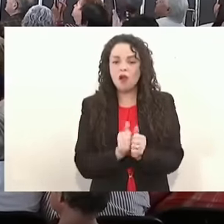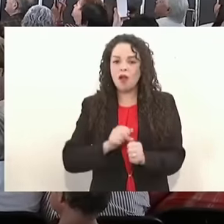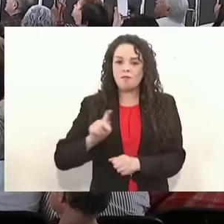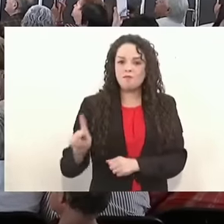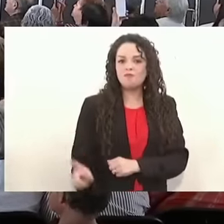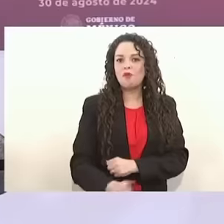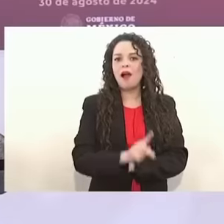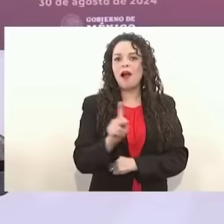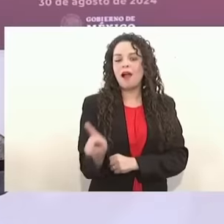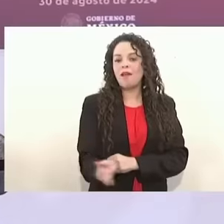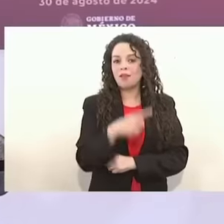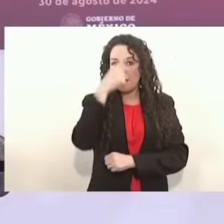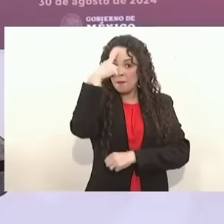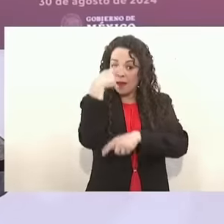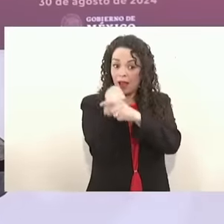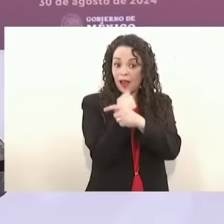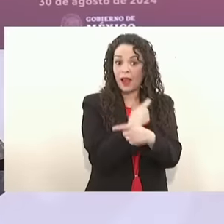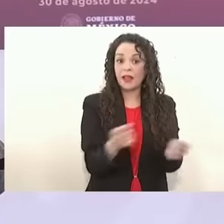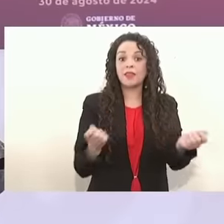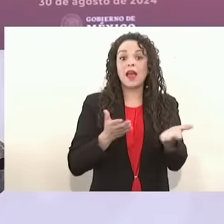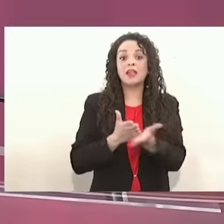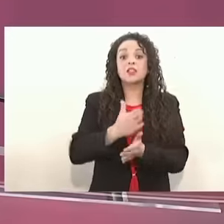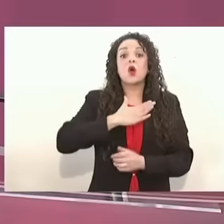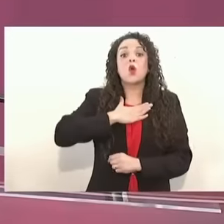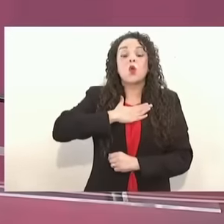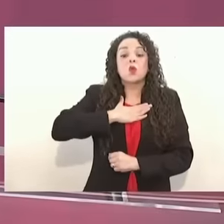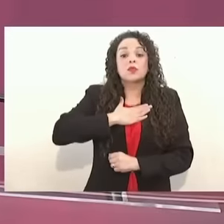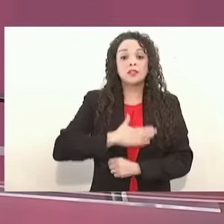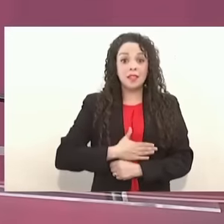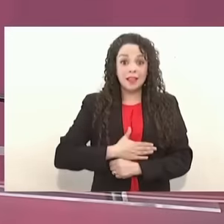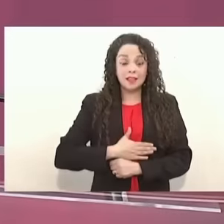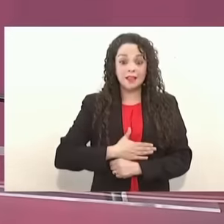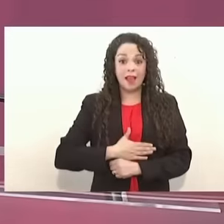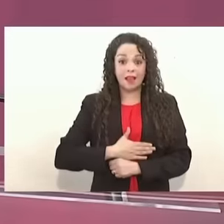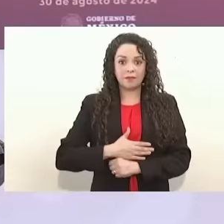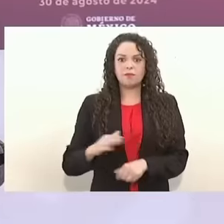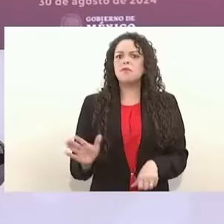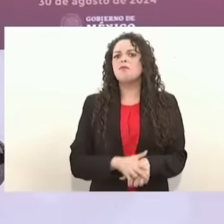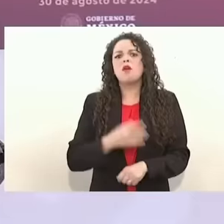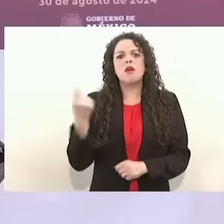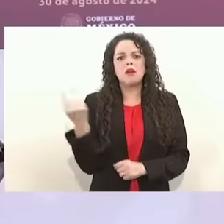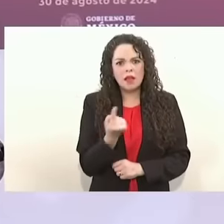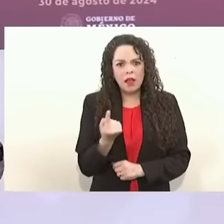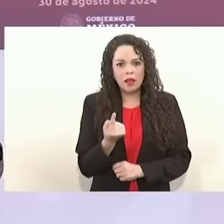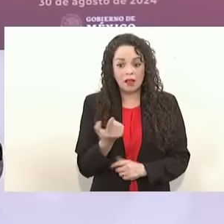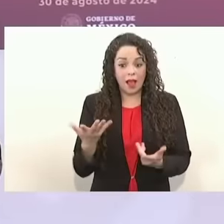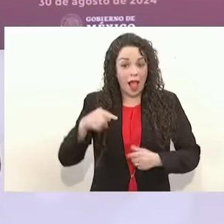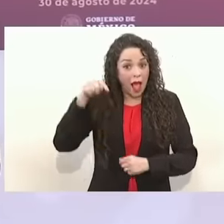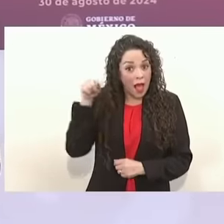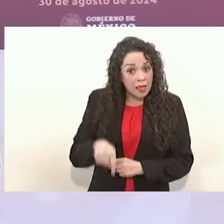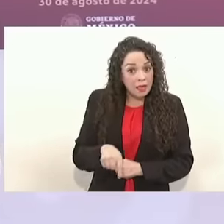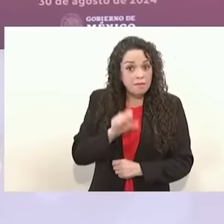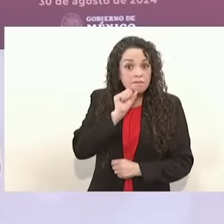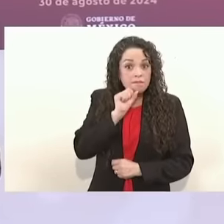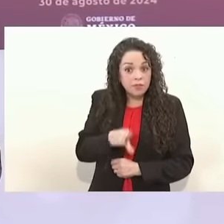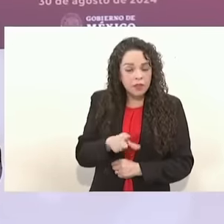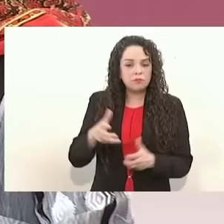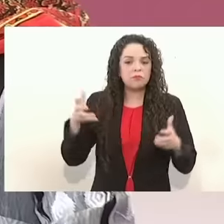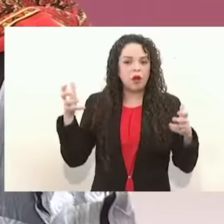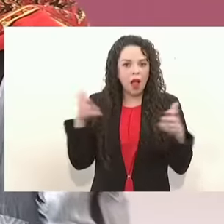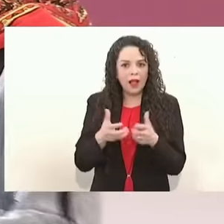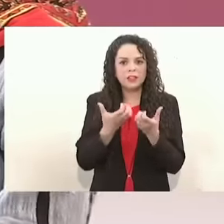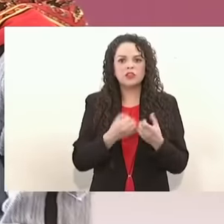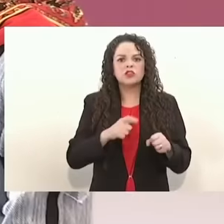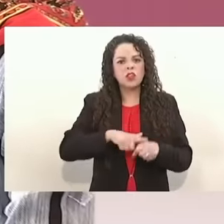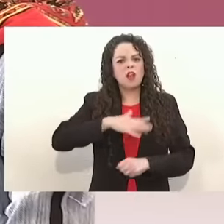Hacer justicia social, porque aquí también se está haciendo justicia social.